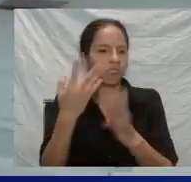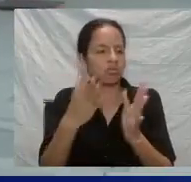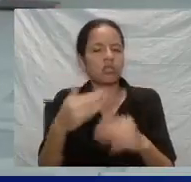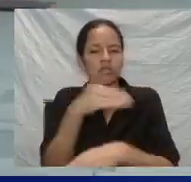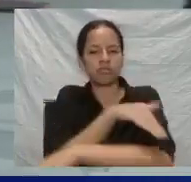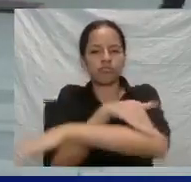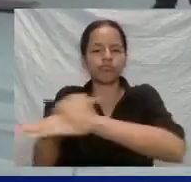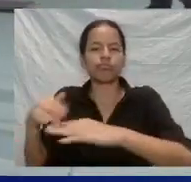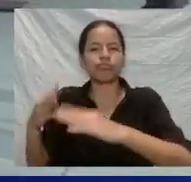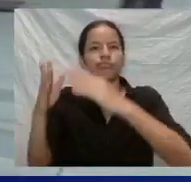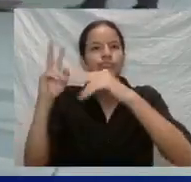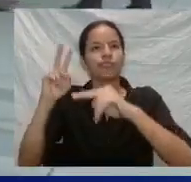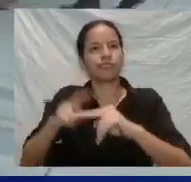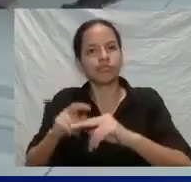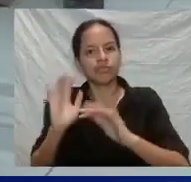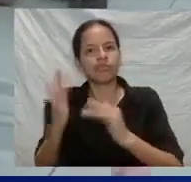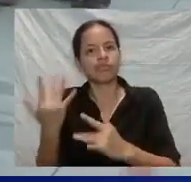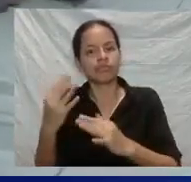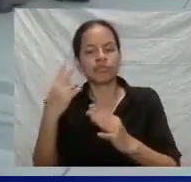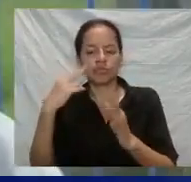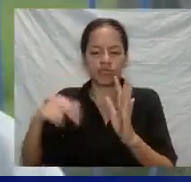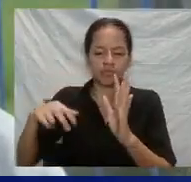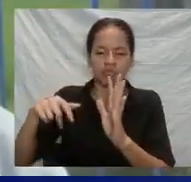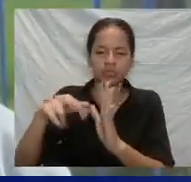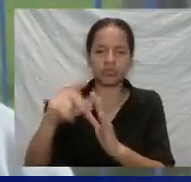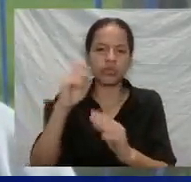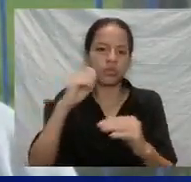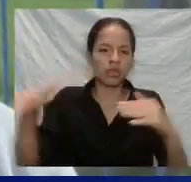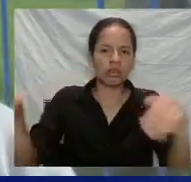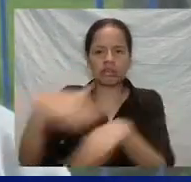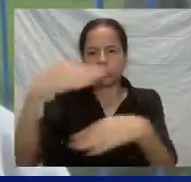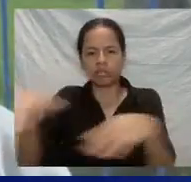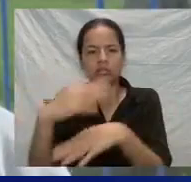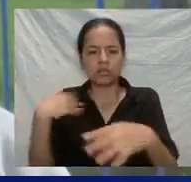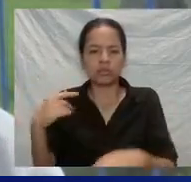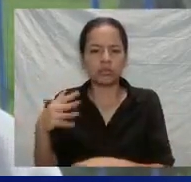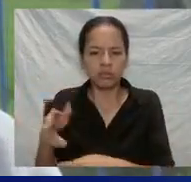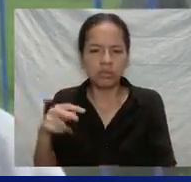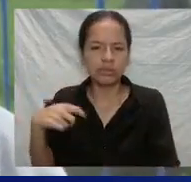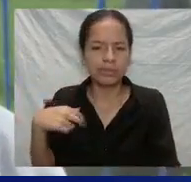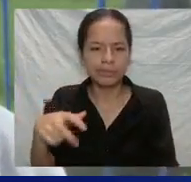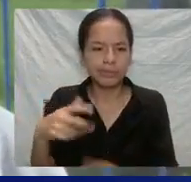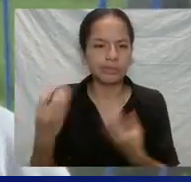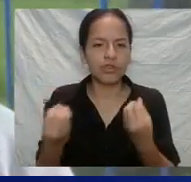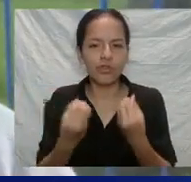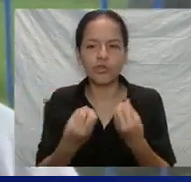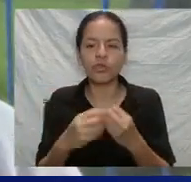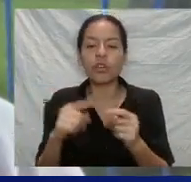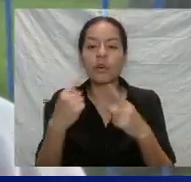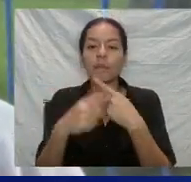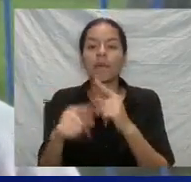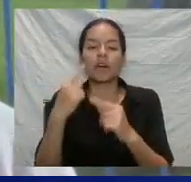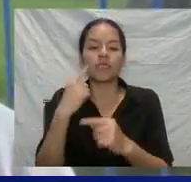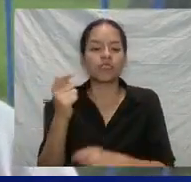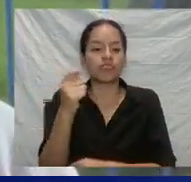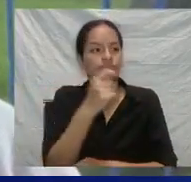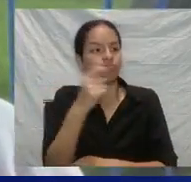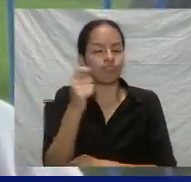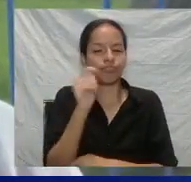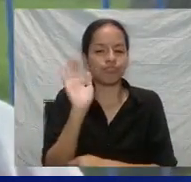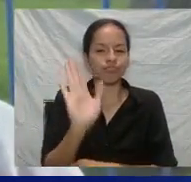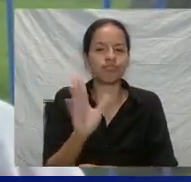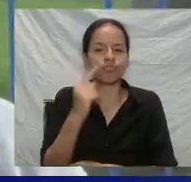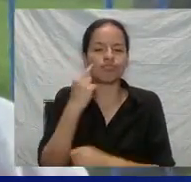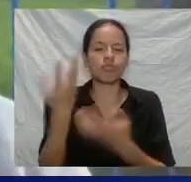pueda cruzar la misma clínica tronco usted de tránsito ya ya es una guía de cómo poder este cruzar y